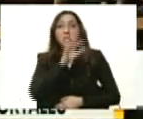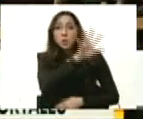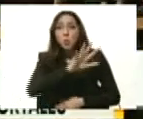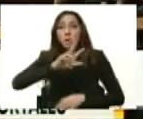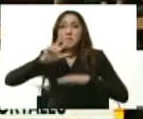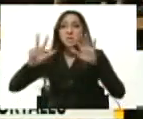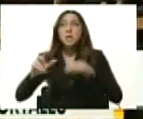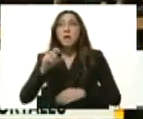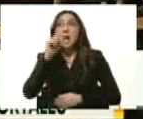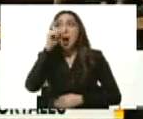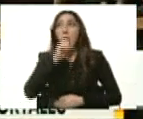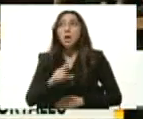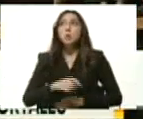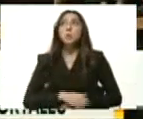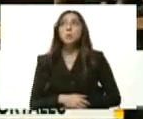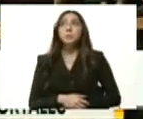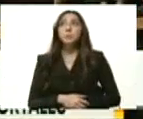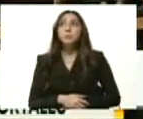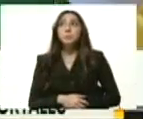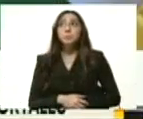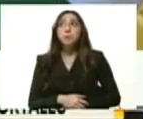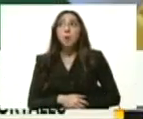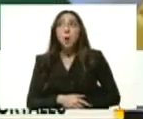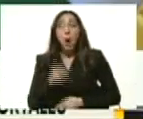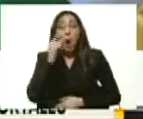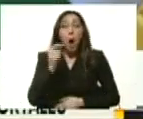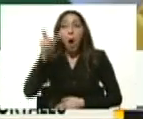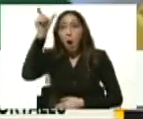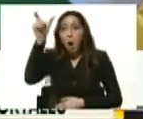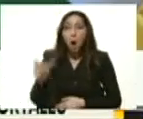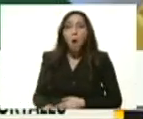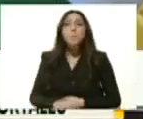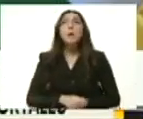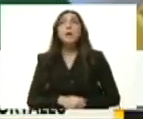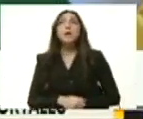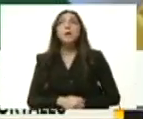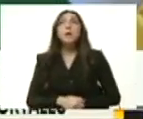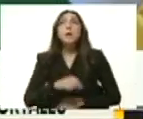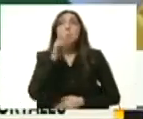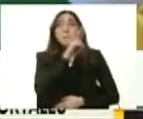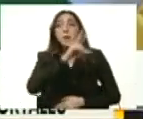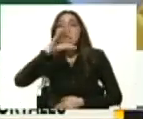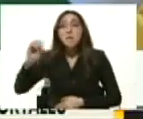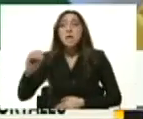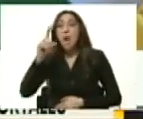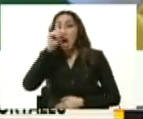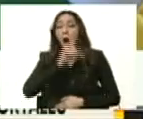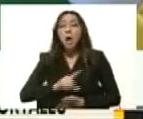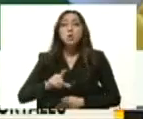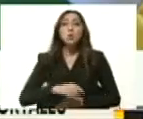53 años. Robert Ariel Calizaya Soto, 20 años.